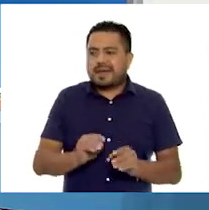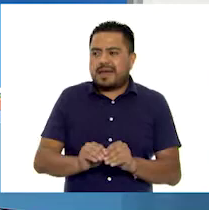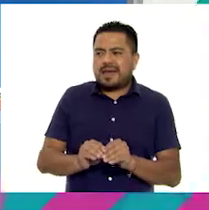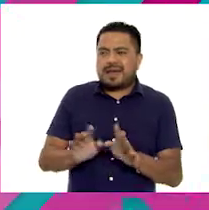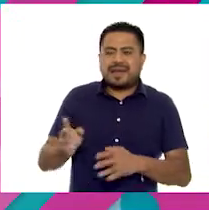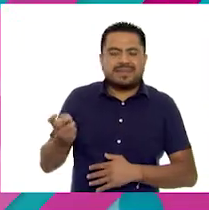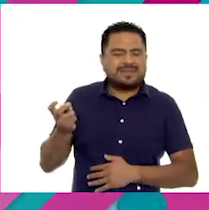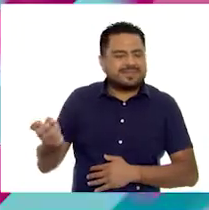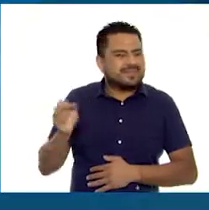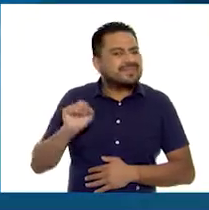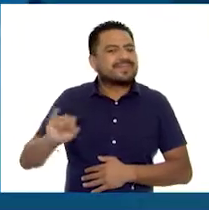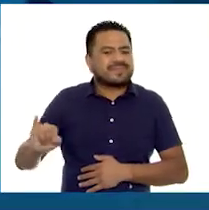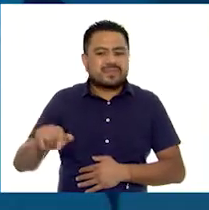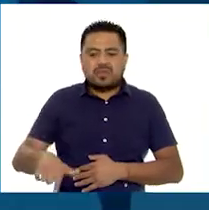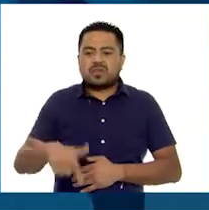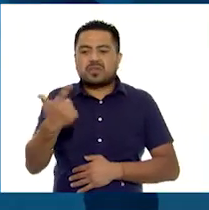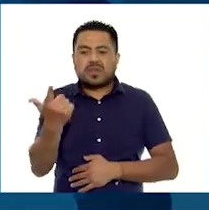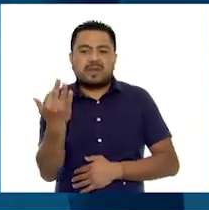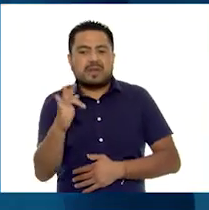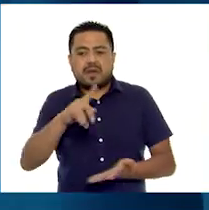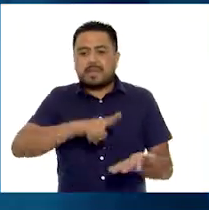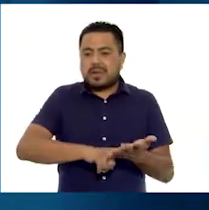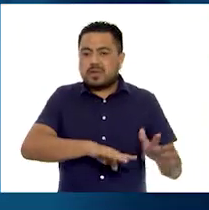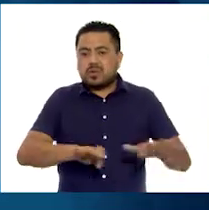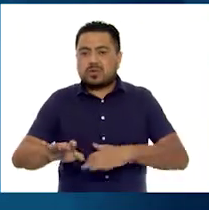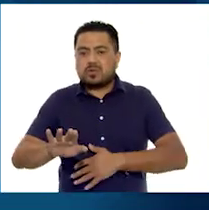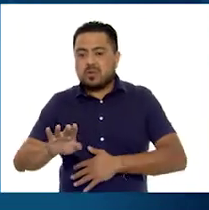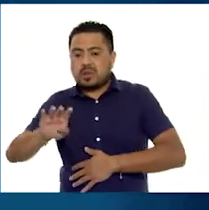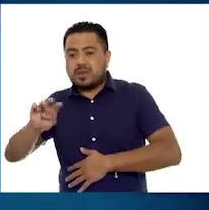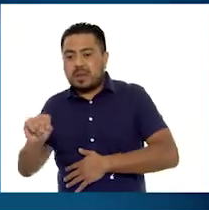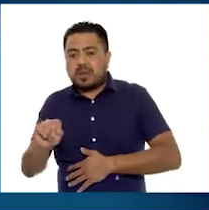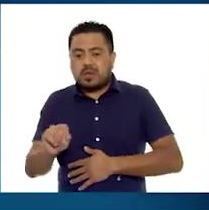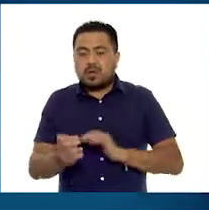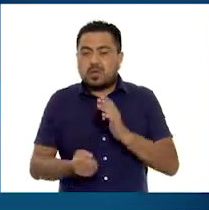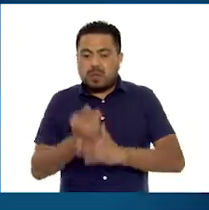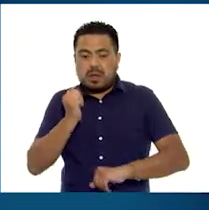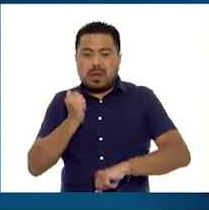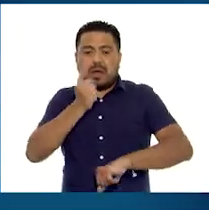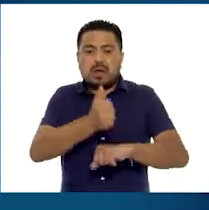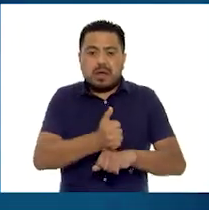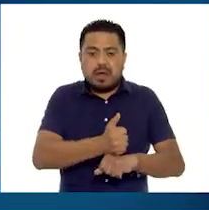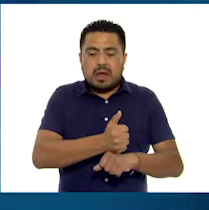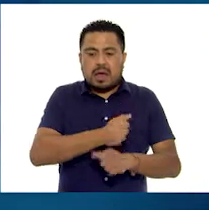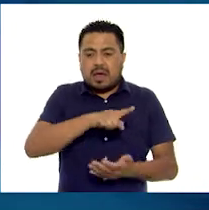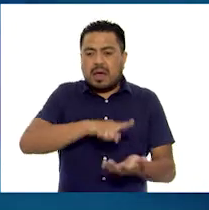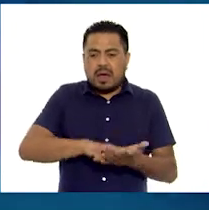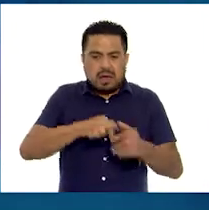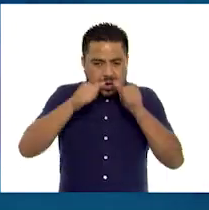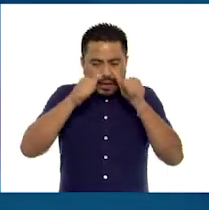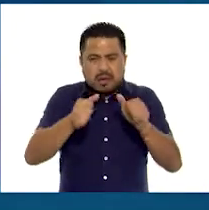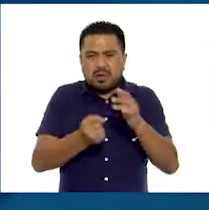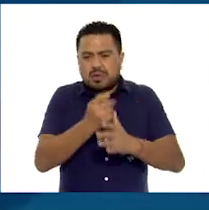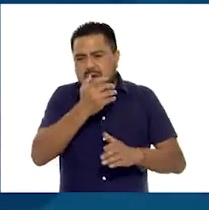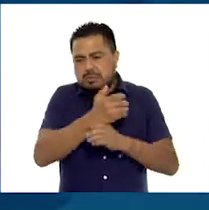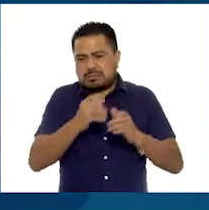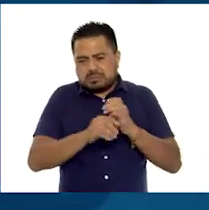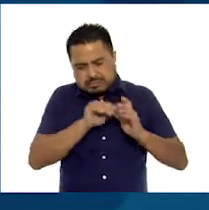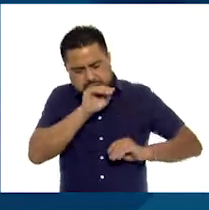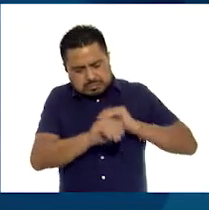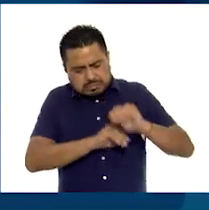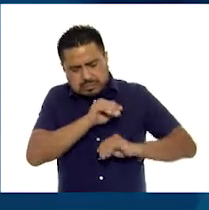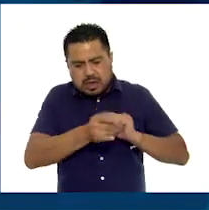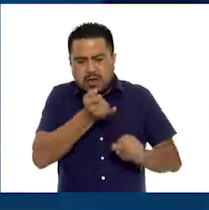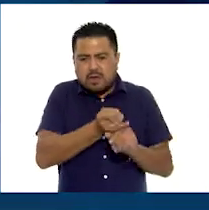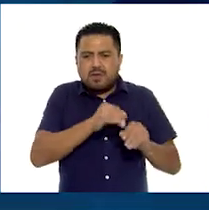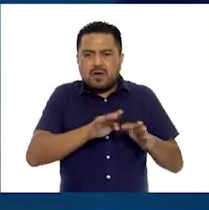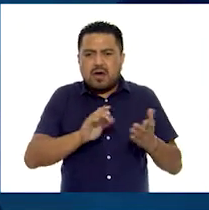exacto el 12 de febrero de 1959 se consolidó la comisión dedicada a definir las características y el contenido